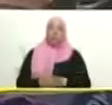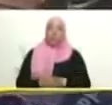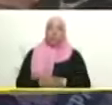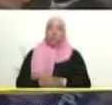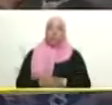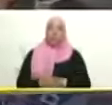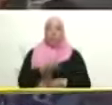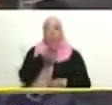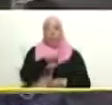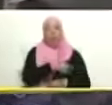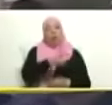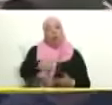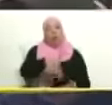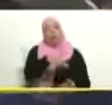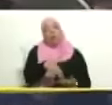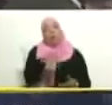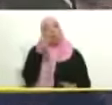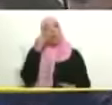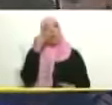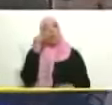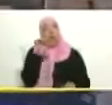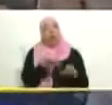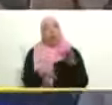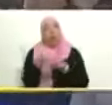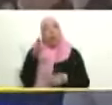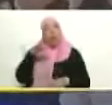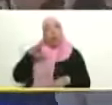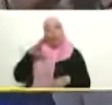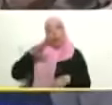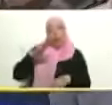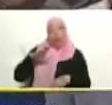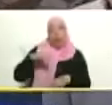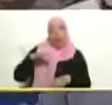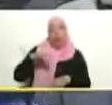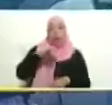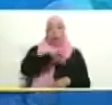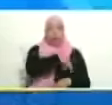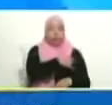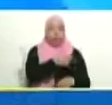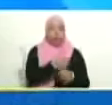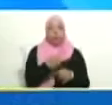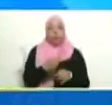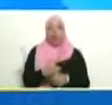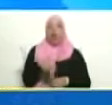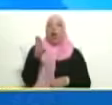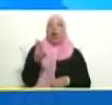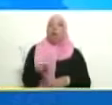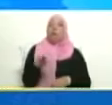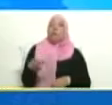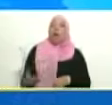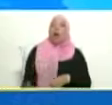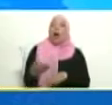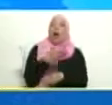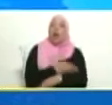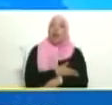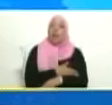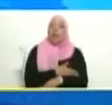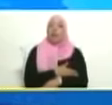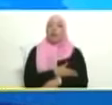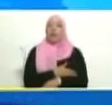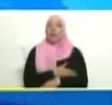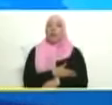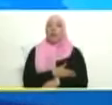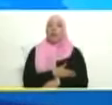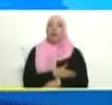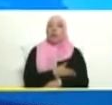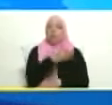de la Universidad Nacional Experimental de la Seguridad. Nunca antes nadie había tenido, le había pasado